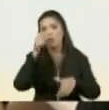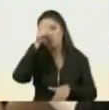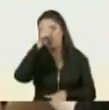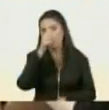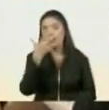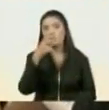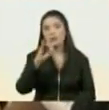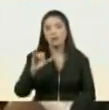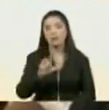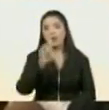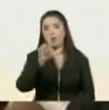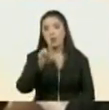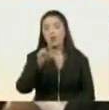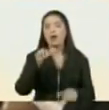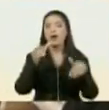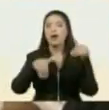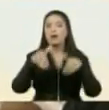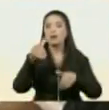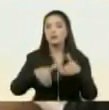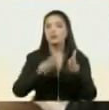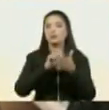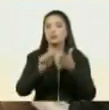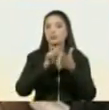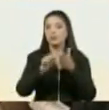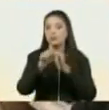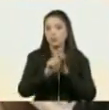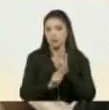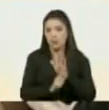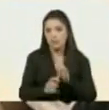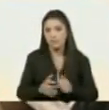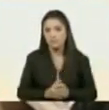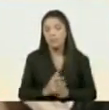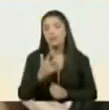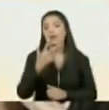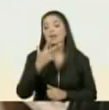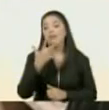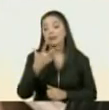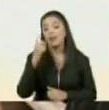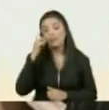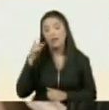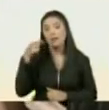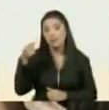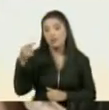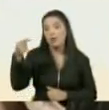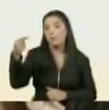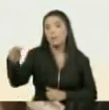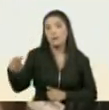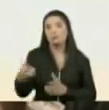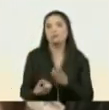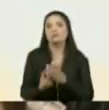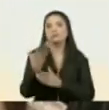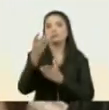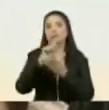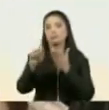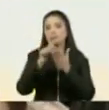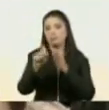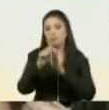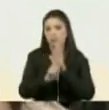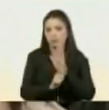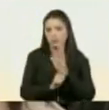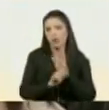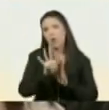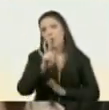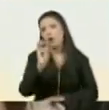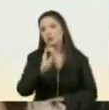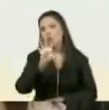de julio, elecciones de Asamblea Nacional Constituyente. 3 días después, sentar a la Asamblea Nacional Constituyente, por ahí el 4 o 5